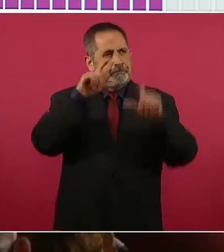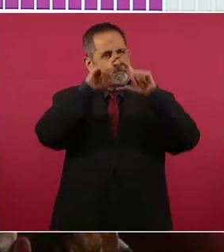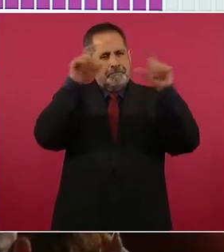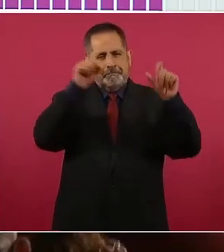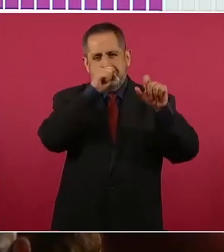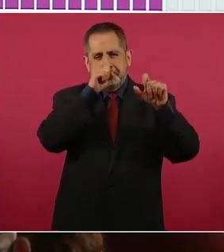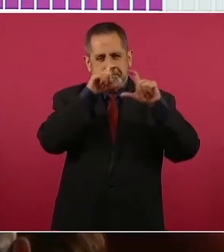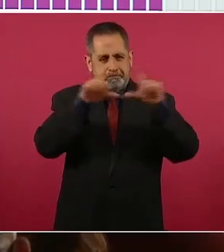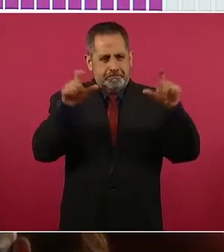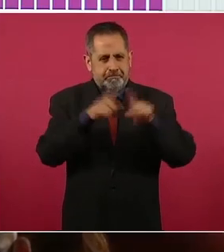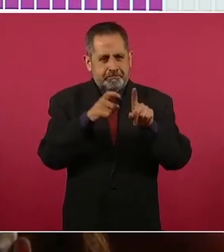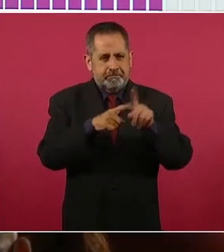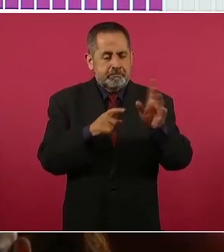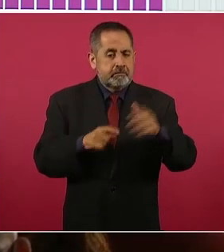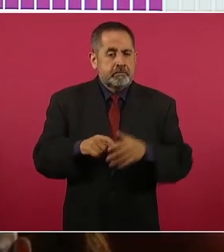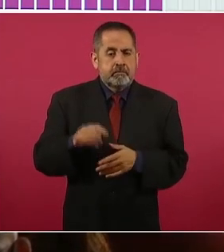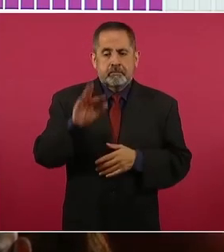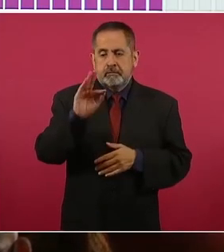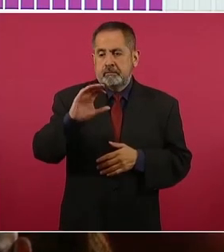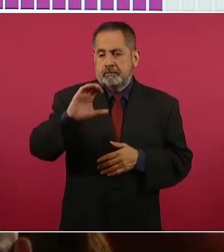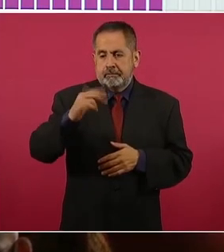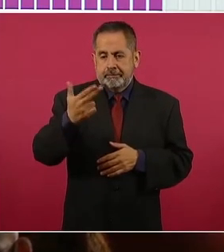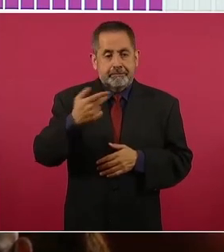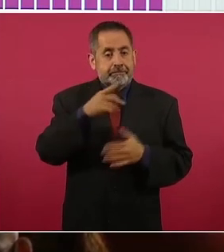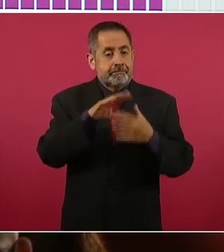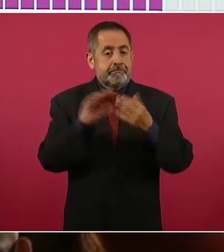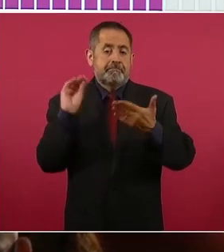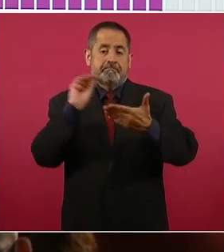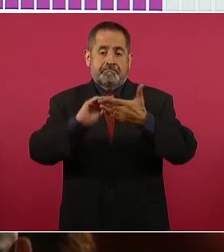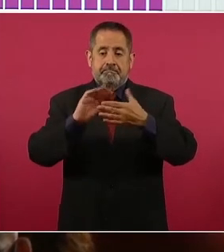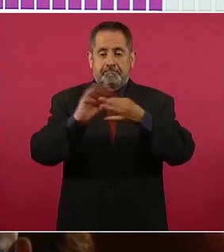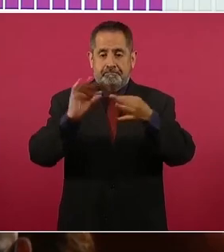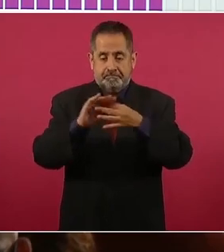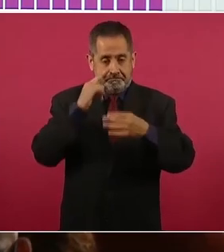caricatura pone Calderón un texto